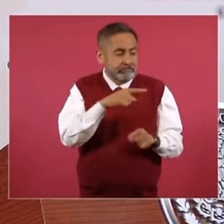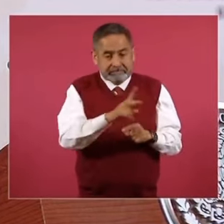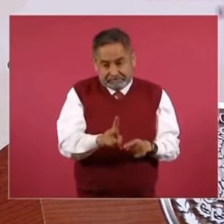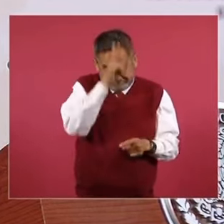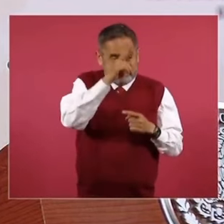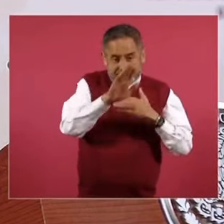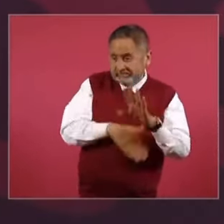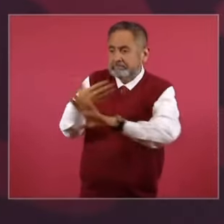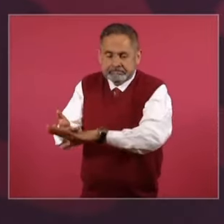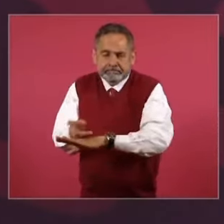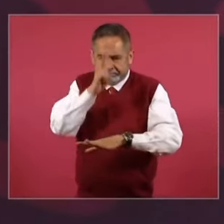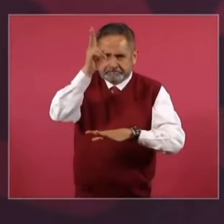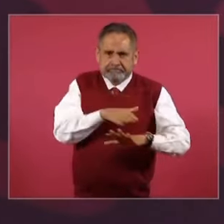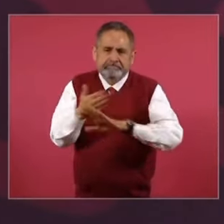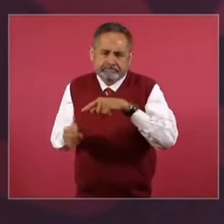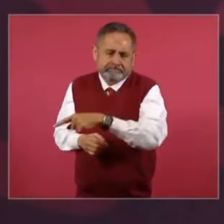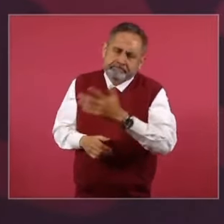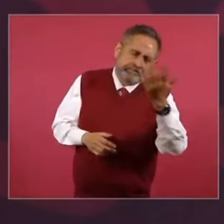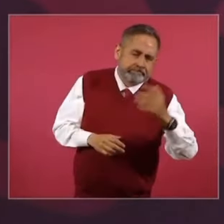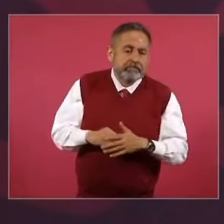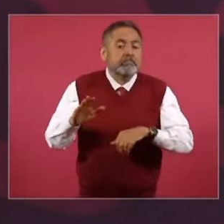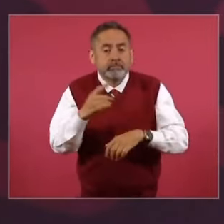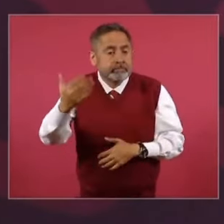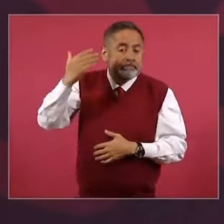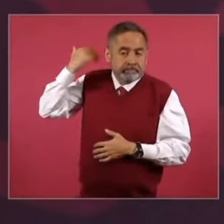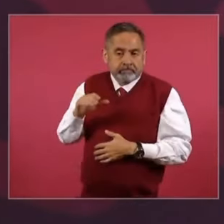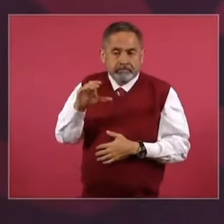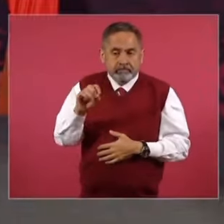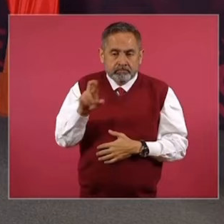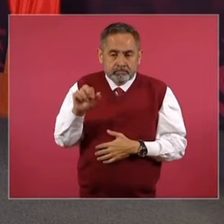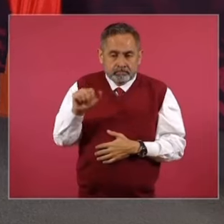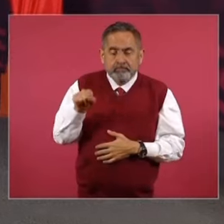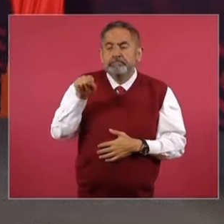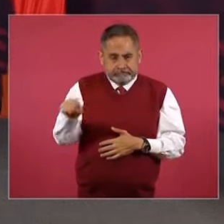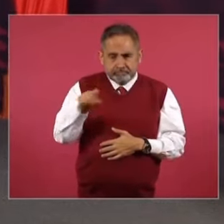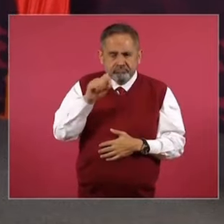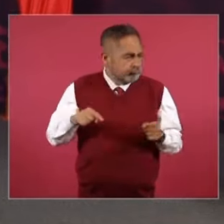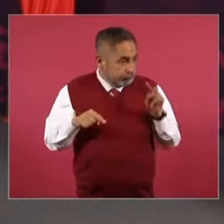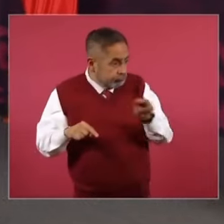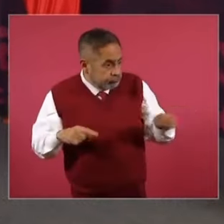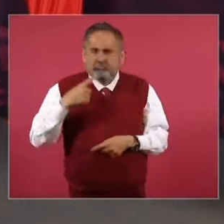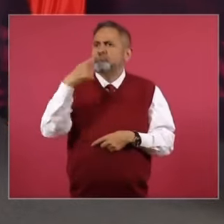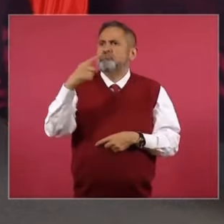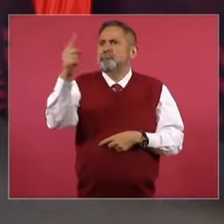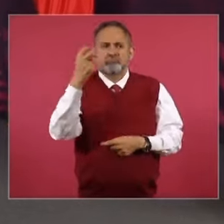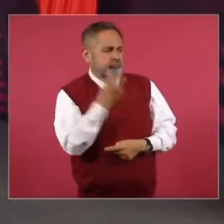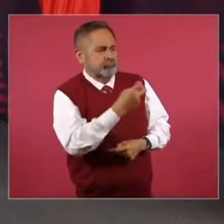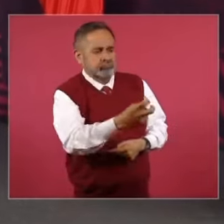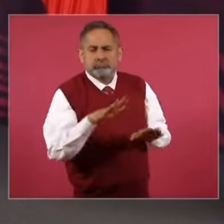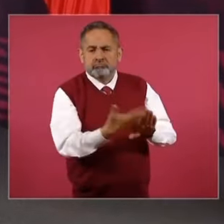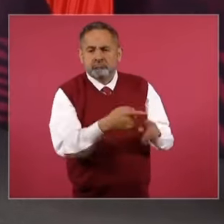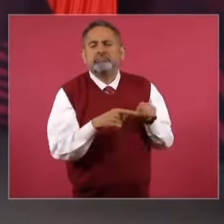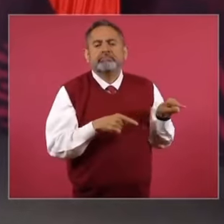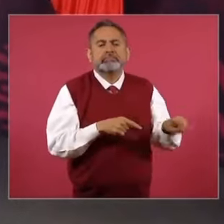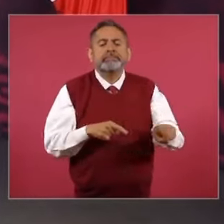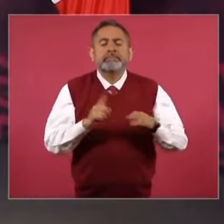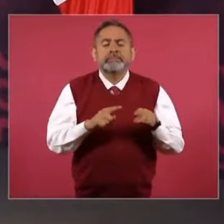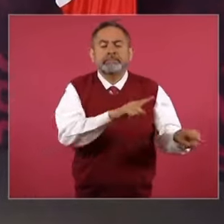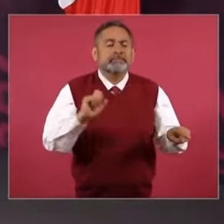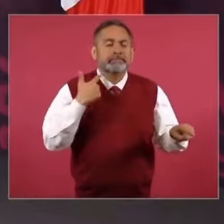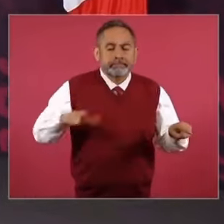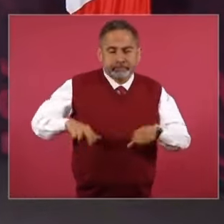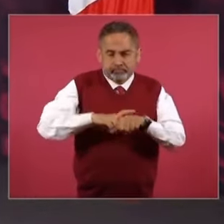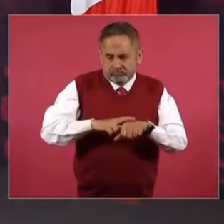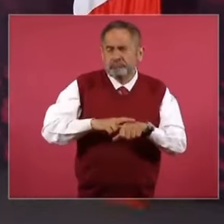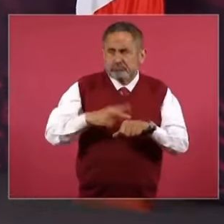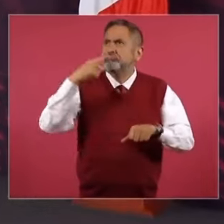venganza. Porque Corral presentó las denuncias en contra del